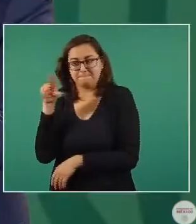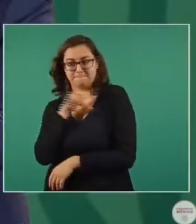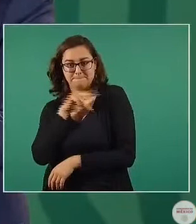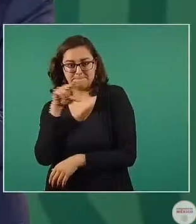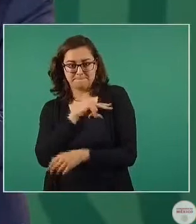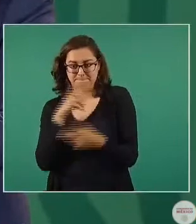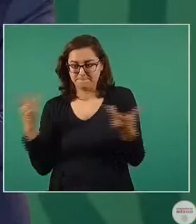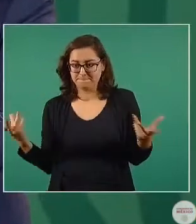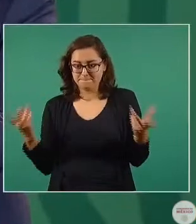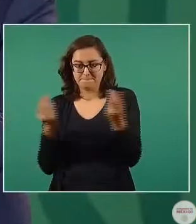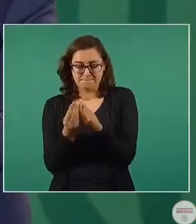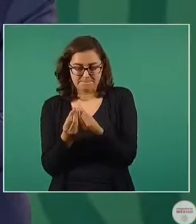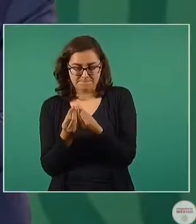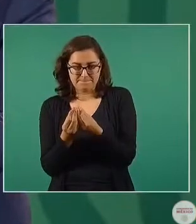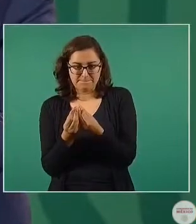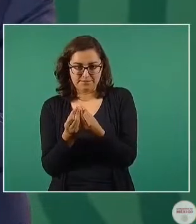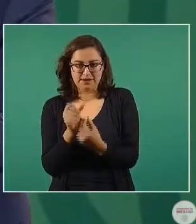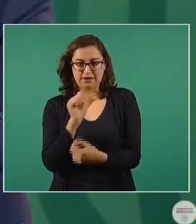durante el periodo